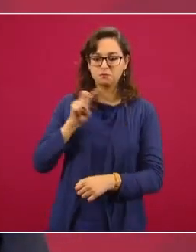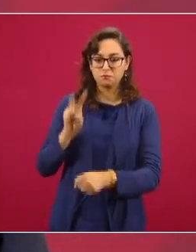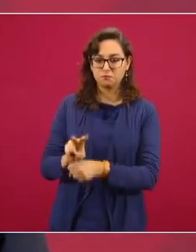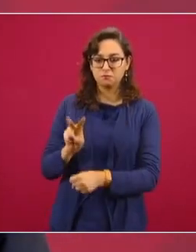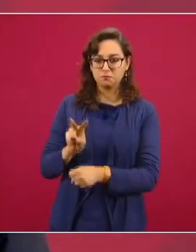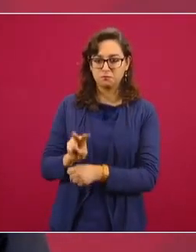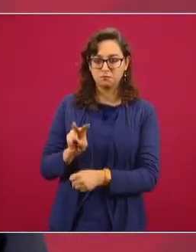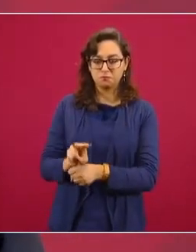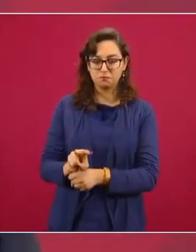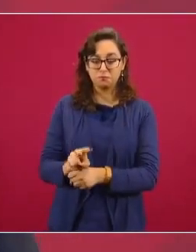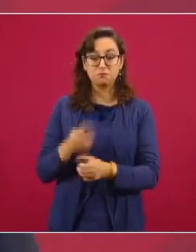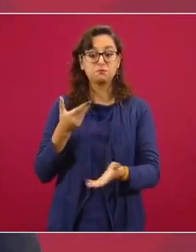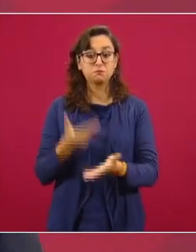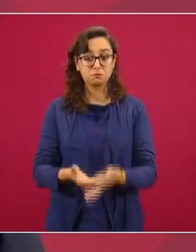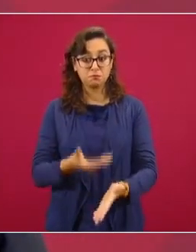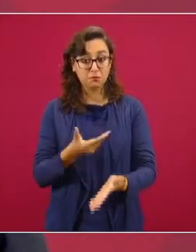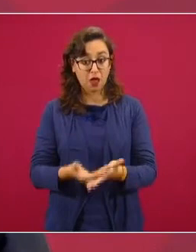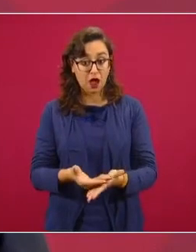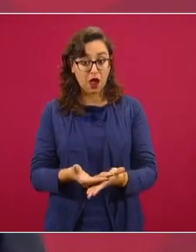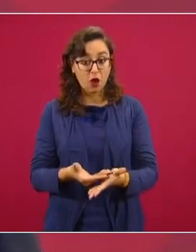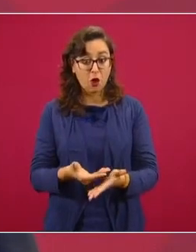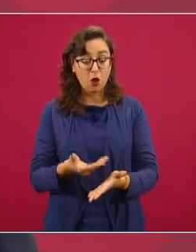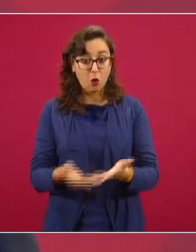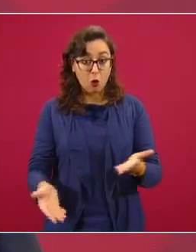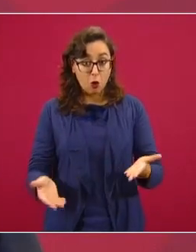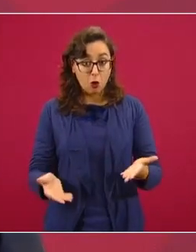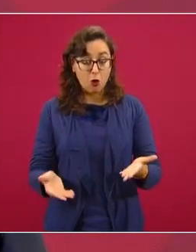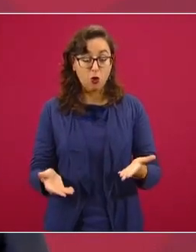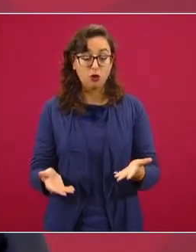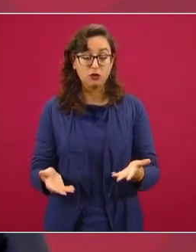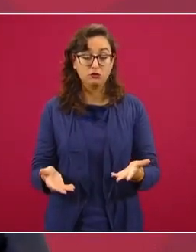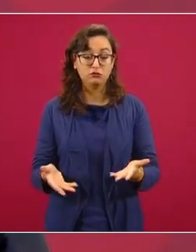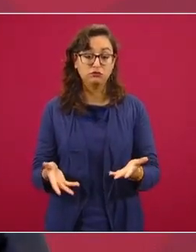y que se entienda que ahora ya es